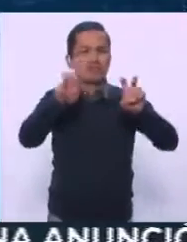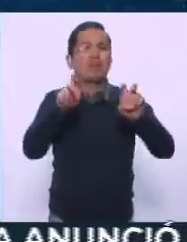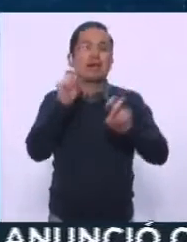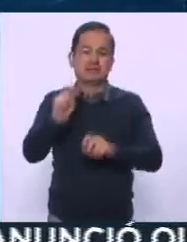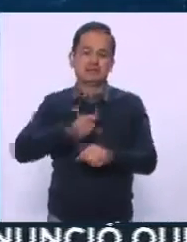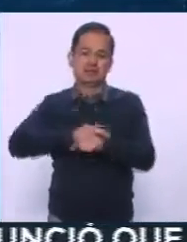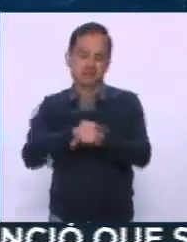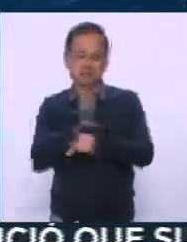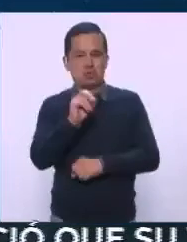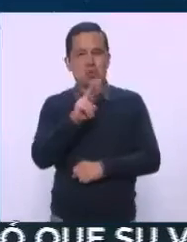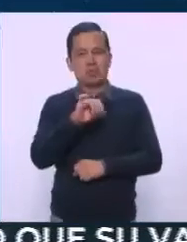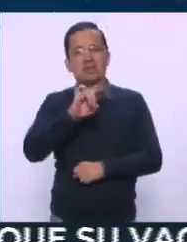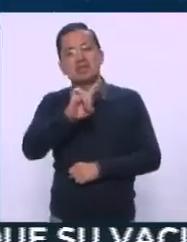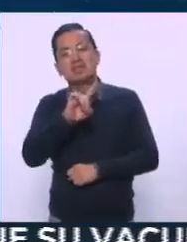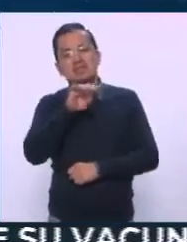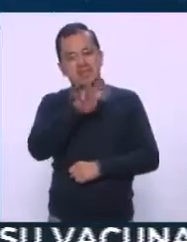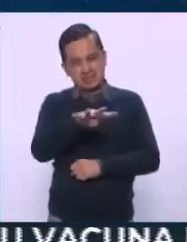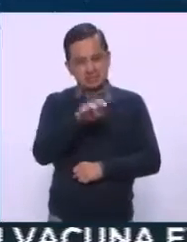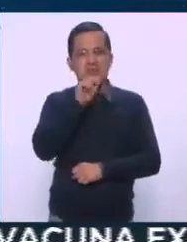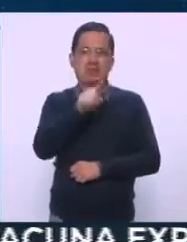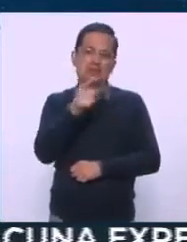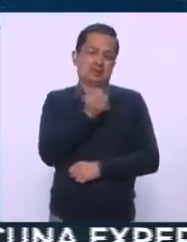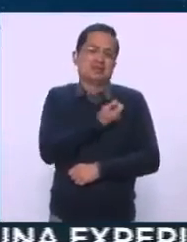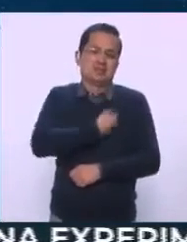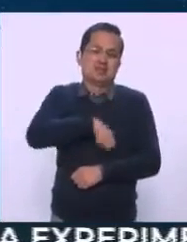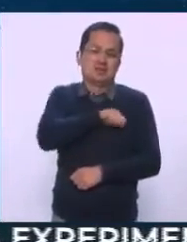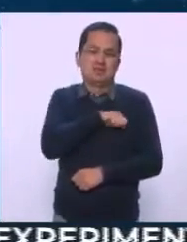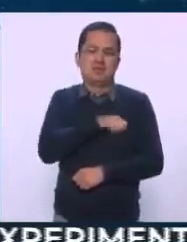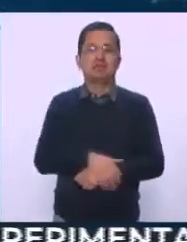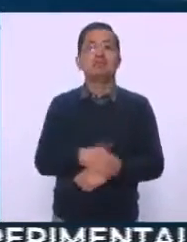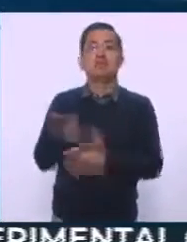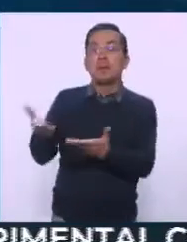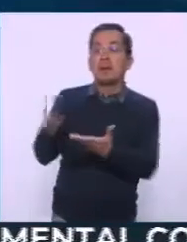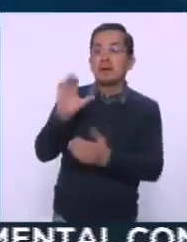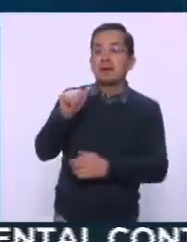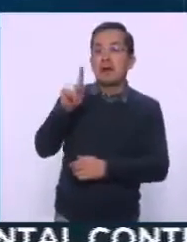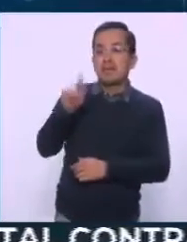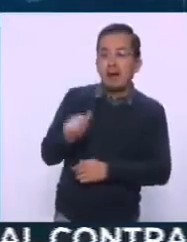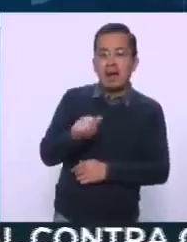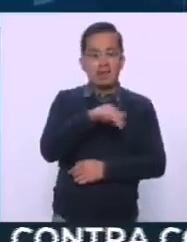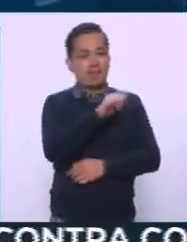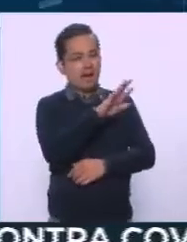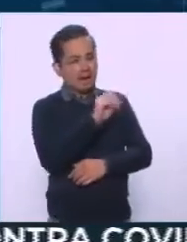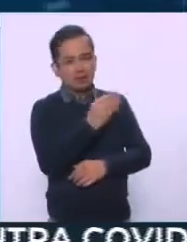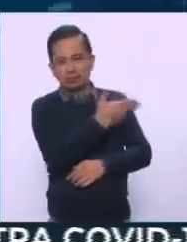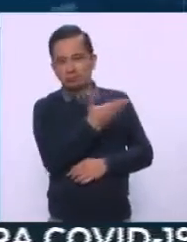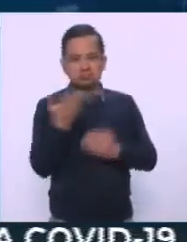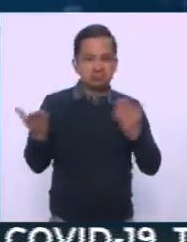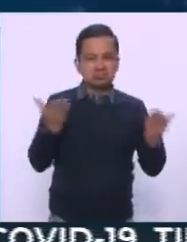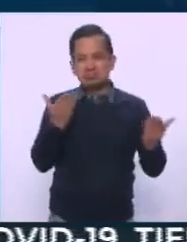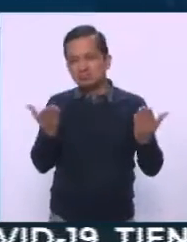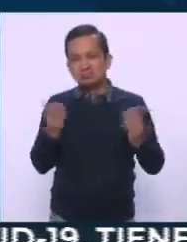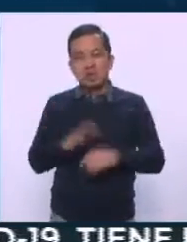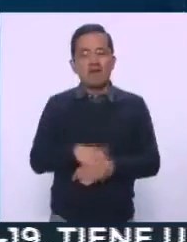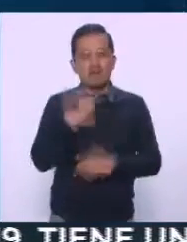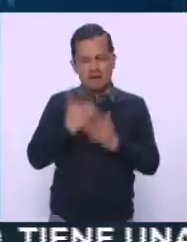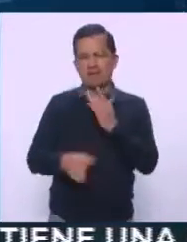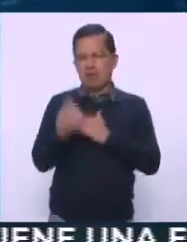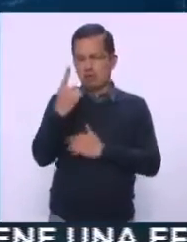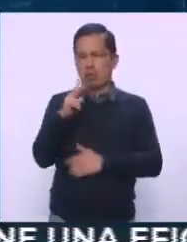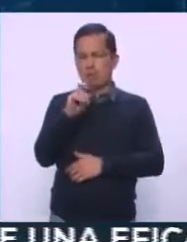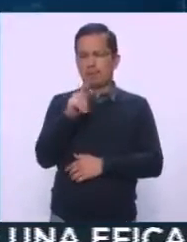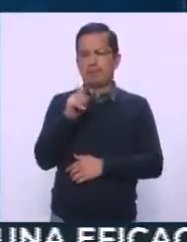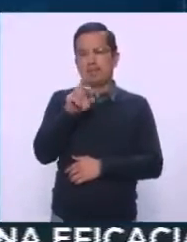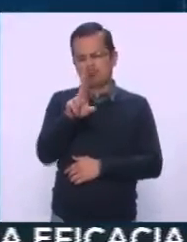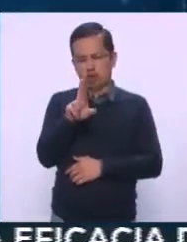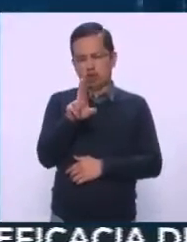COVID-19, del tema de salud. Campa, Mario, ¿estás Hola. tú aquí? Todavía no se nos une Víctor, en